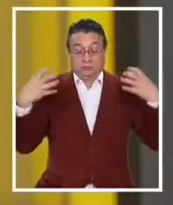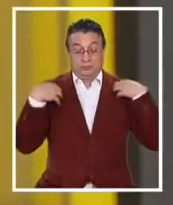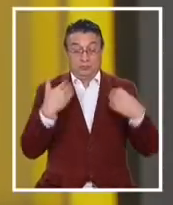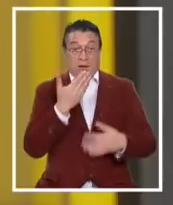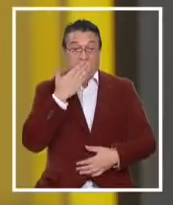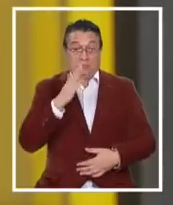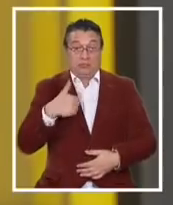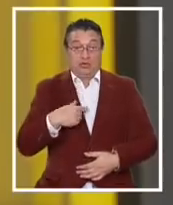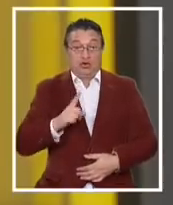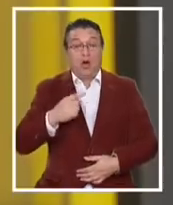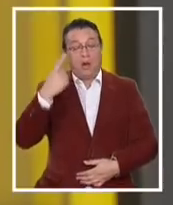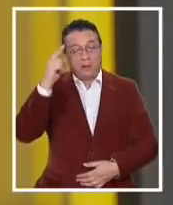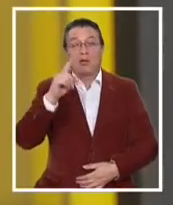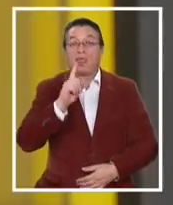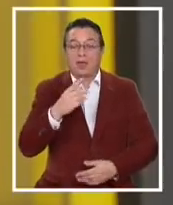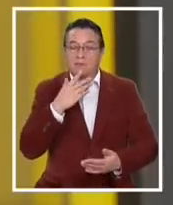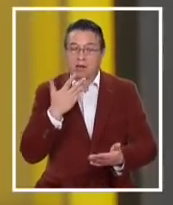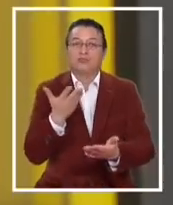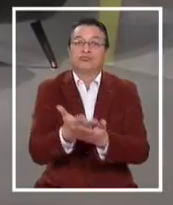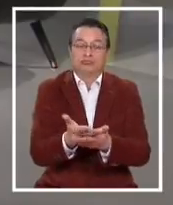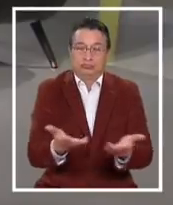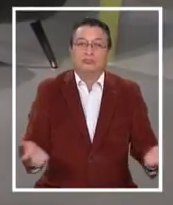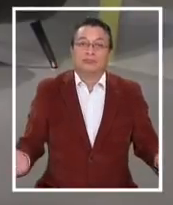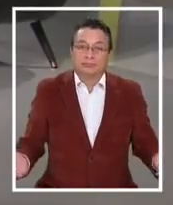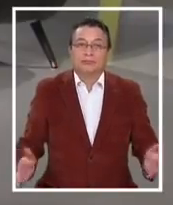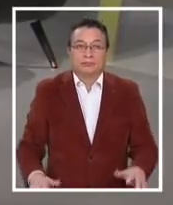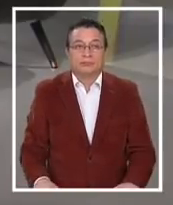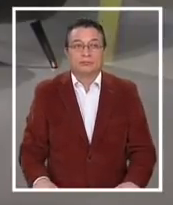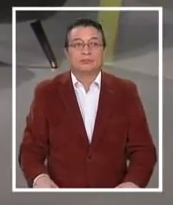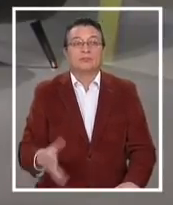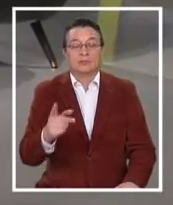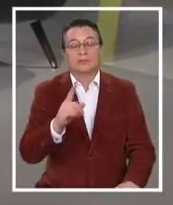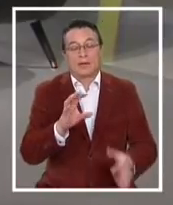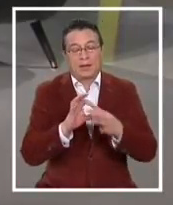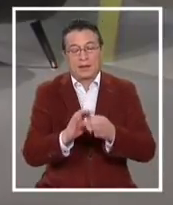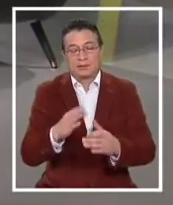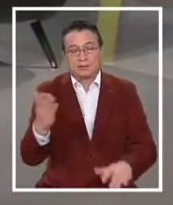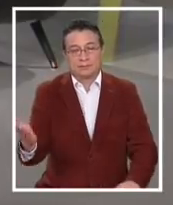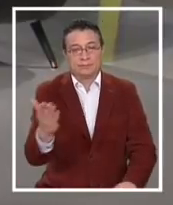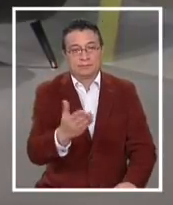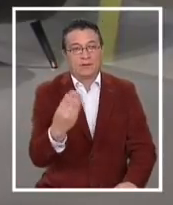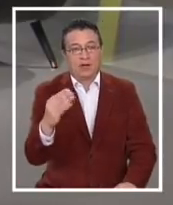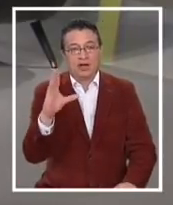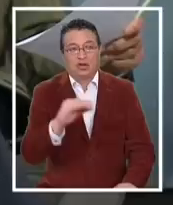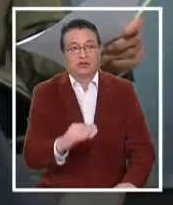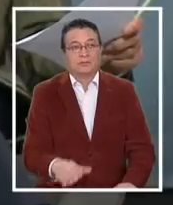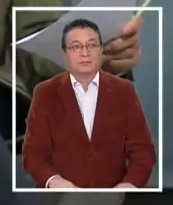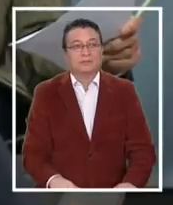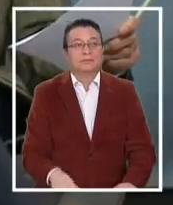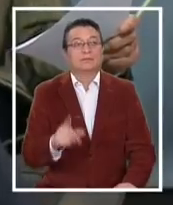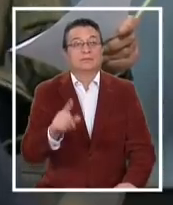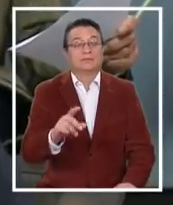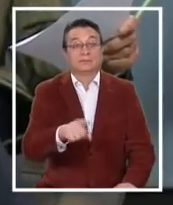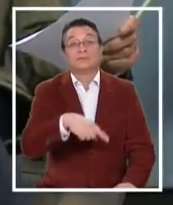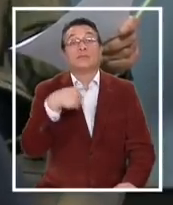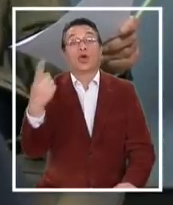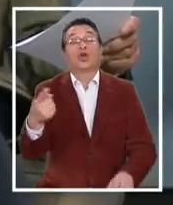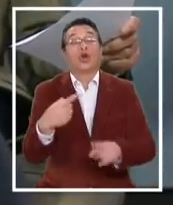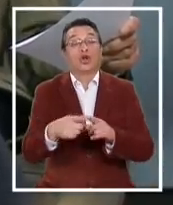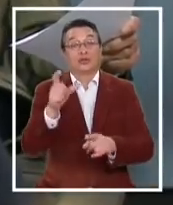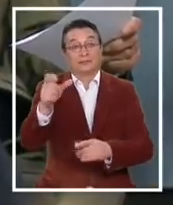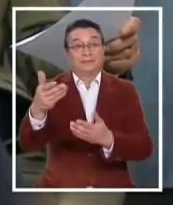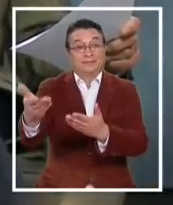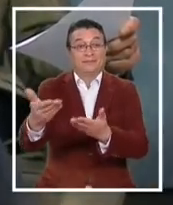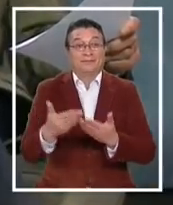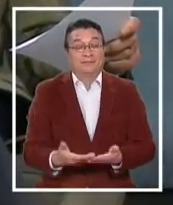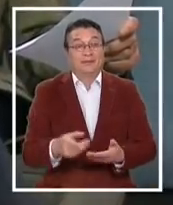pero que es evidente que hay que ponerla en la mesa. Tomás, gracias, Claudia, buenas noches. Muchas gracias a usted. Y vamos a nuestro siguiente invitado. Sí,